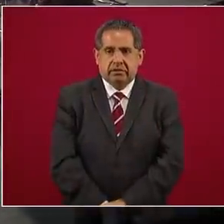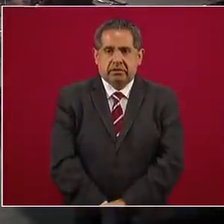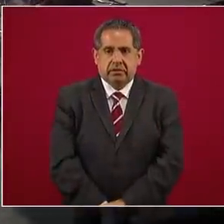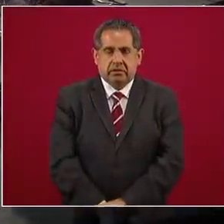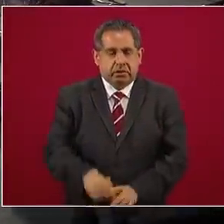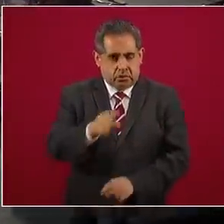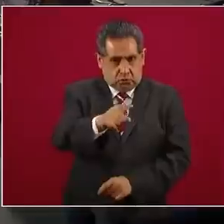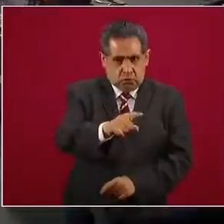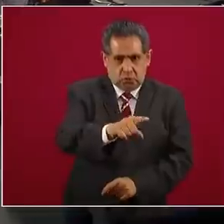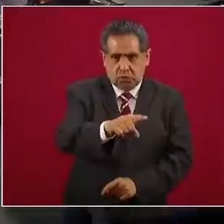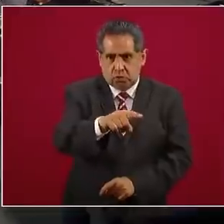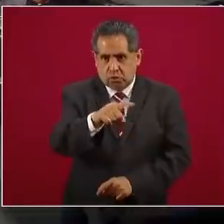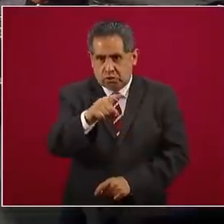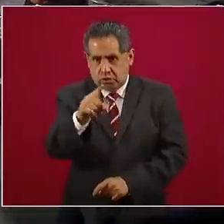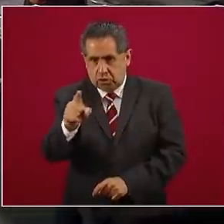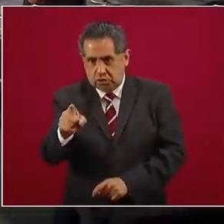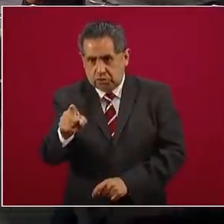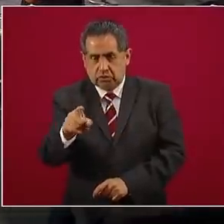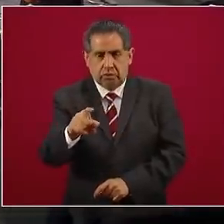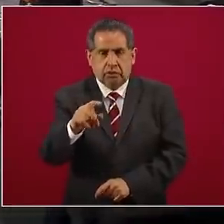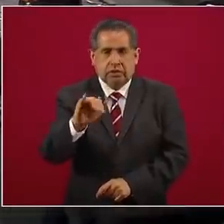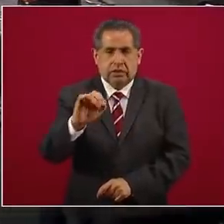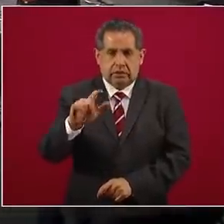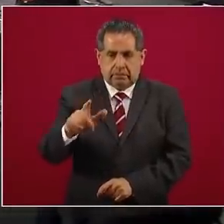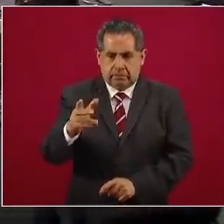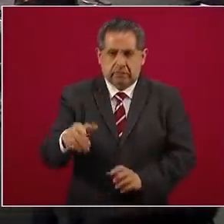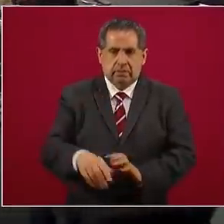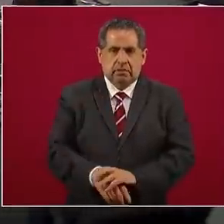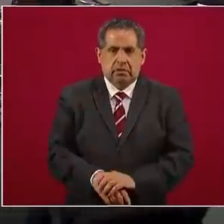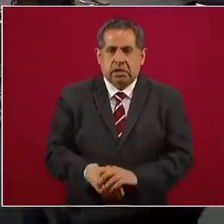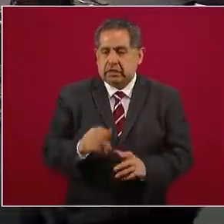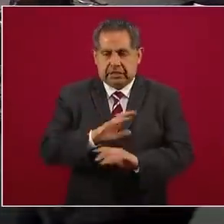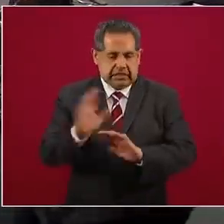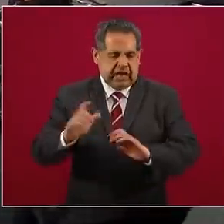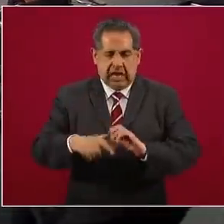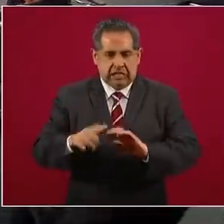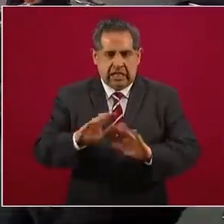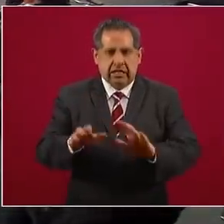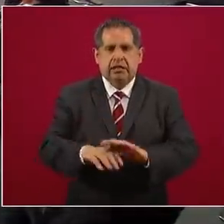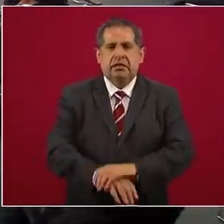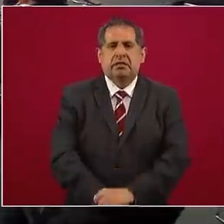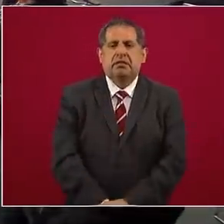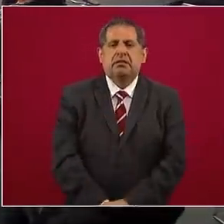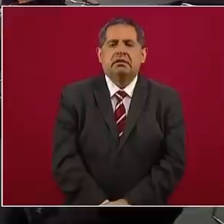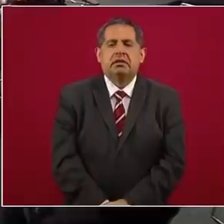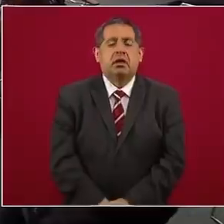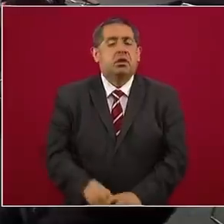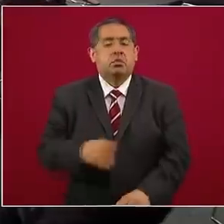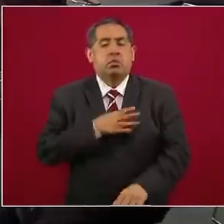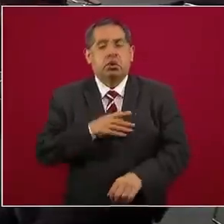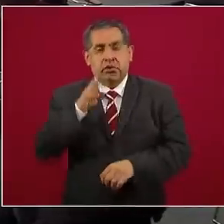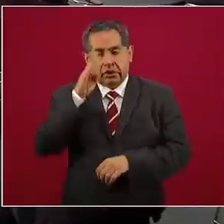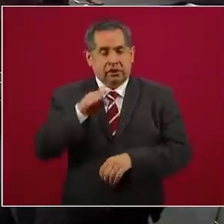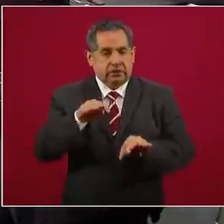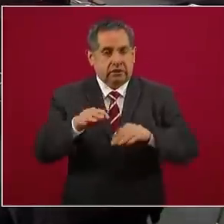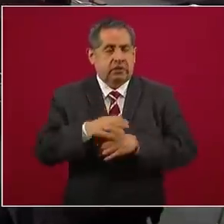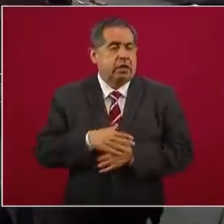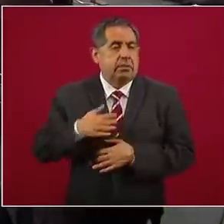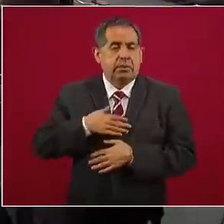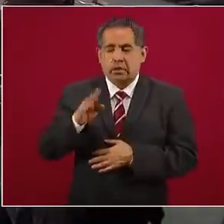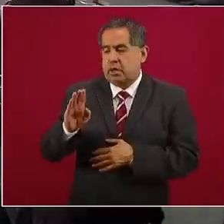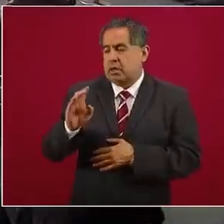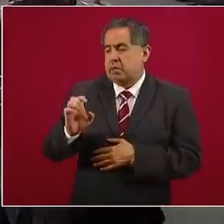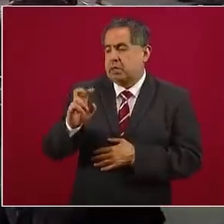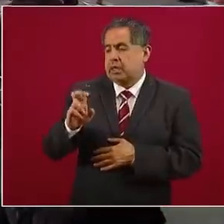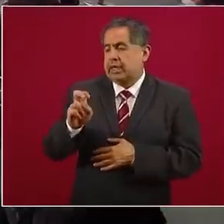Luego tú, Isabel. Sí. Yo creo que ya, ¿no? Buenos días, señor presidente. Berenice Telles, del Diario